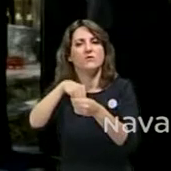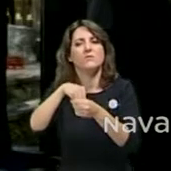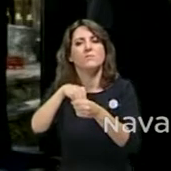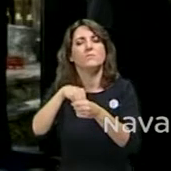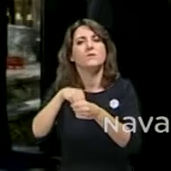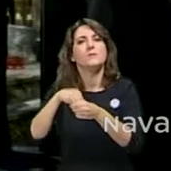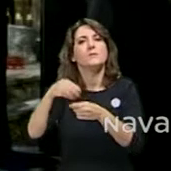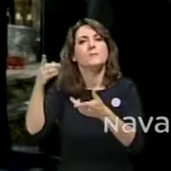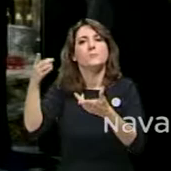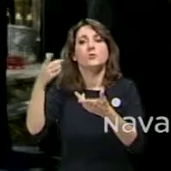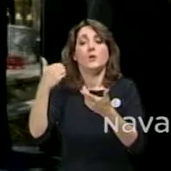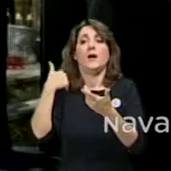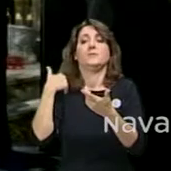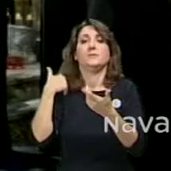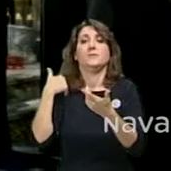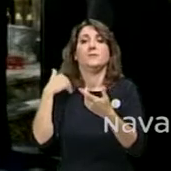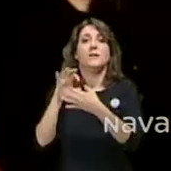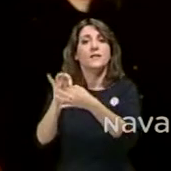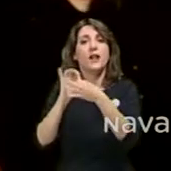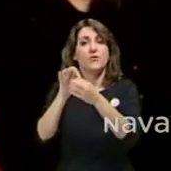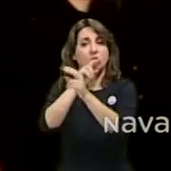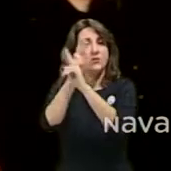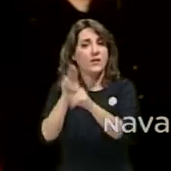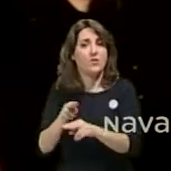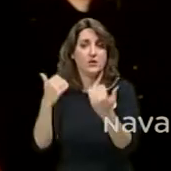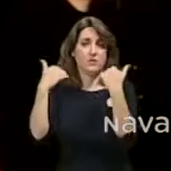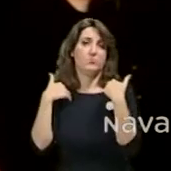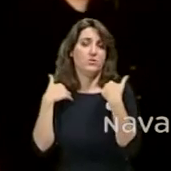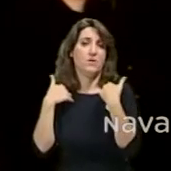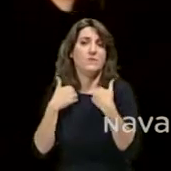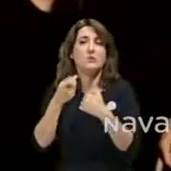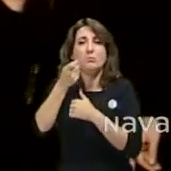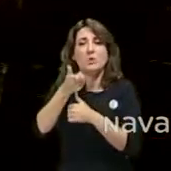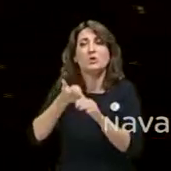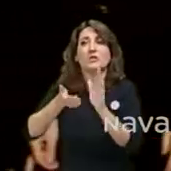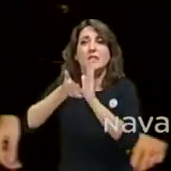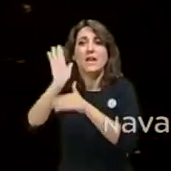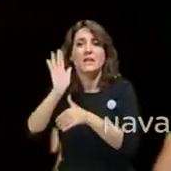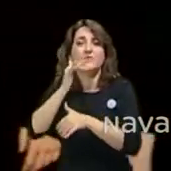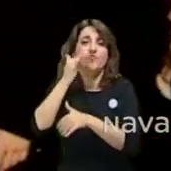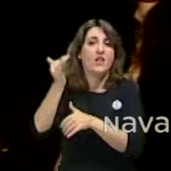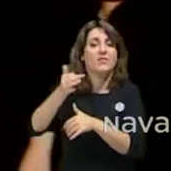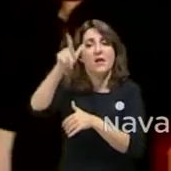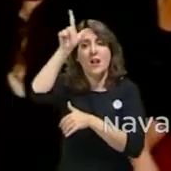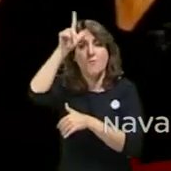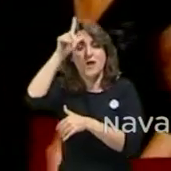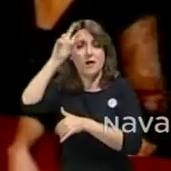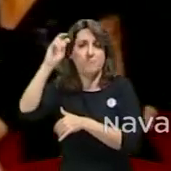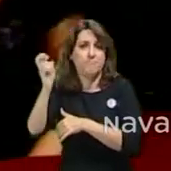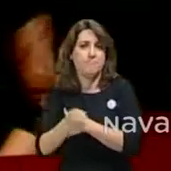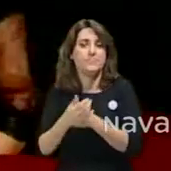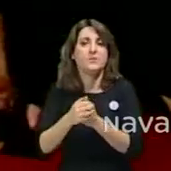me habían encargado un poquito de las relaciones internacionales. Hicimos algunas pequeñas salidas a Francia, Alemania, etc.